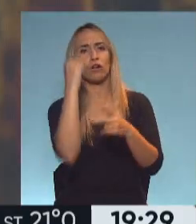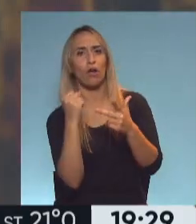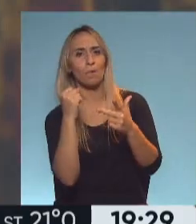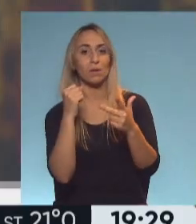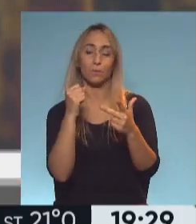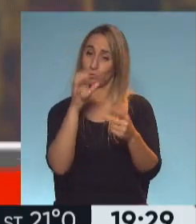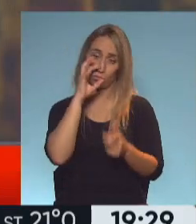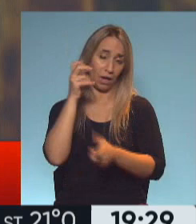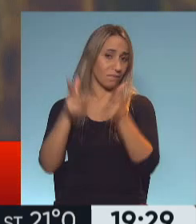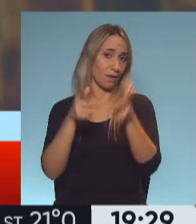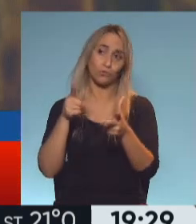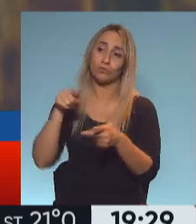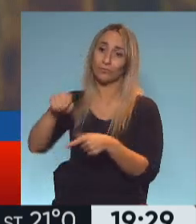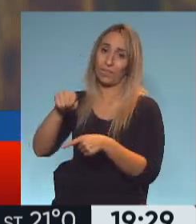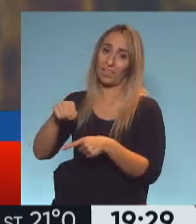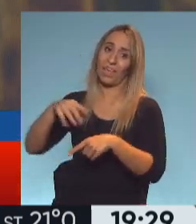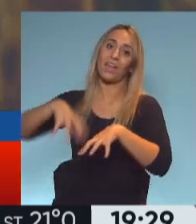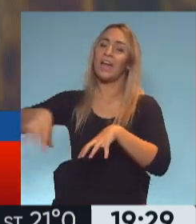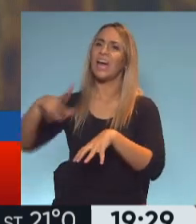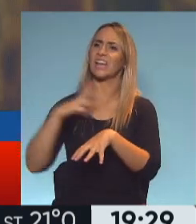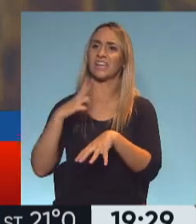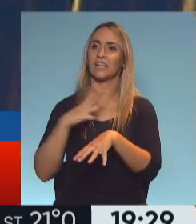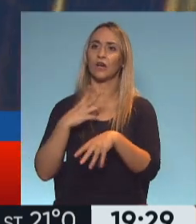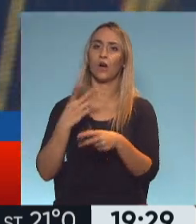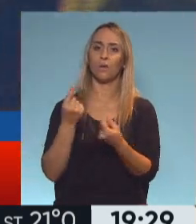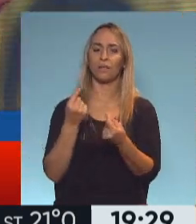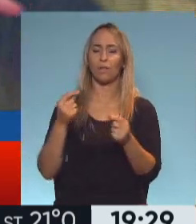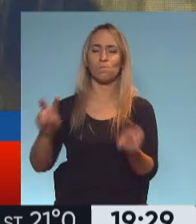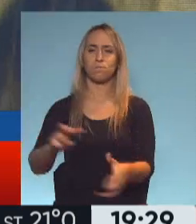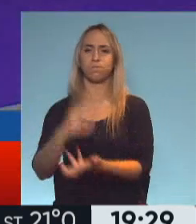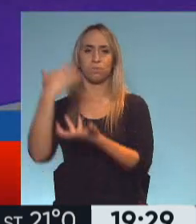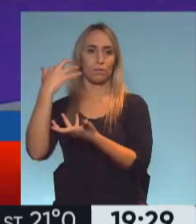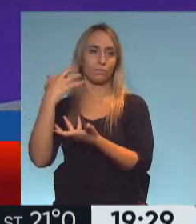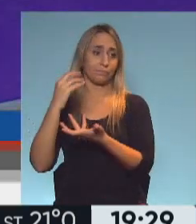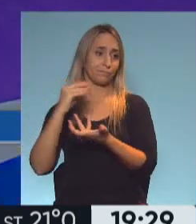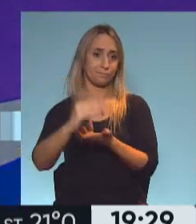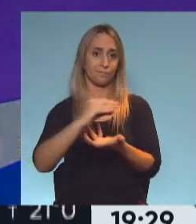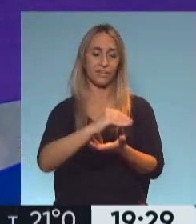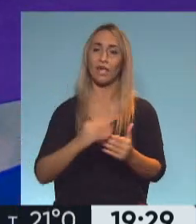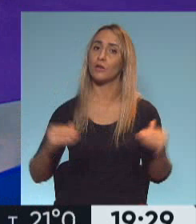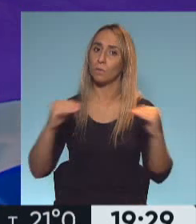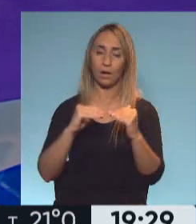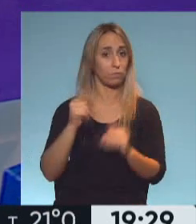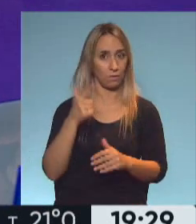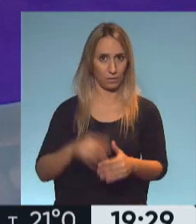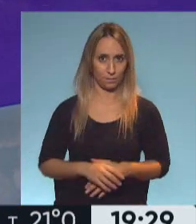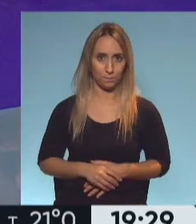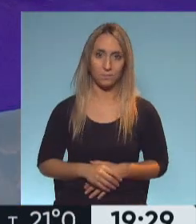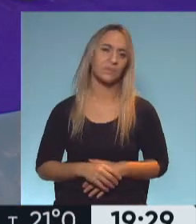riqueza y de la distribución. Bueno, eso es un claro ejemplo. Me sorprendió el verbo, ¿qué es una proyección? Esta es una proyección, sí. Además de